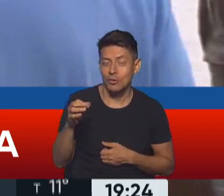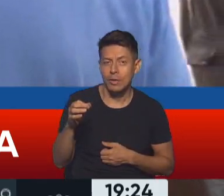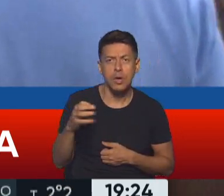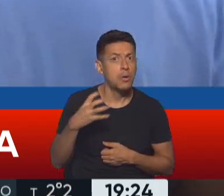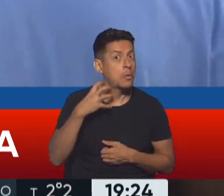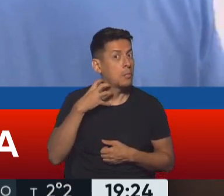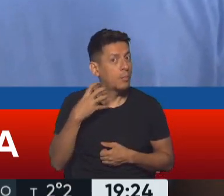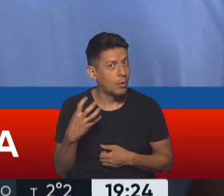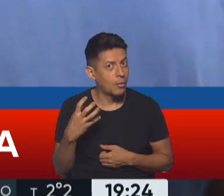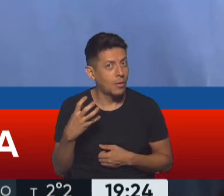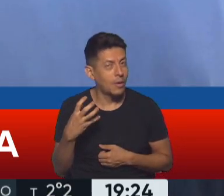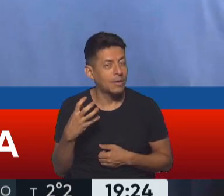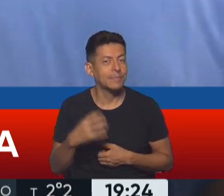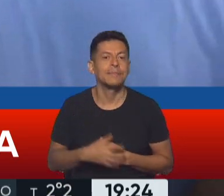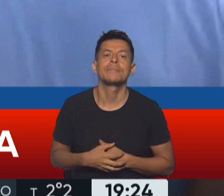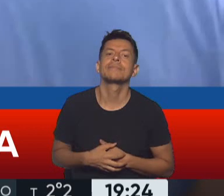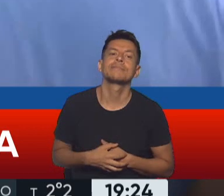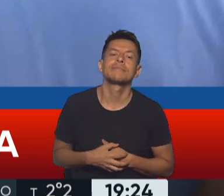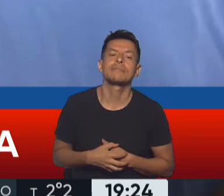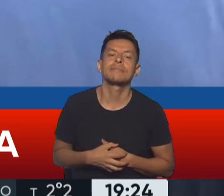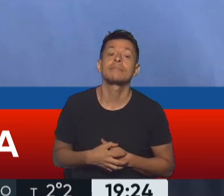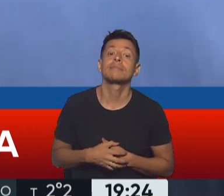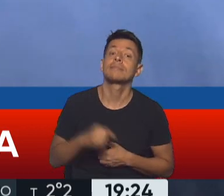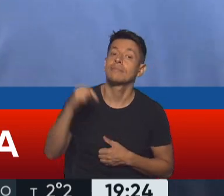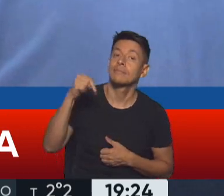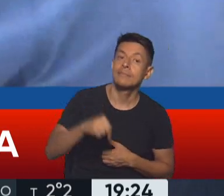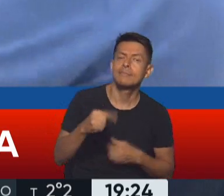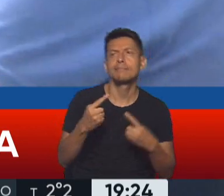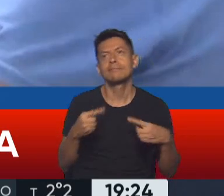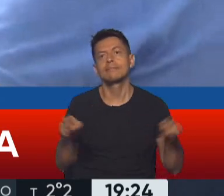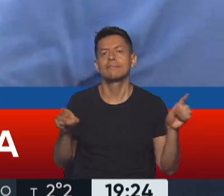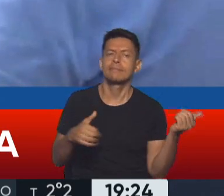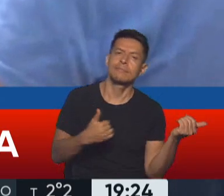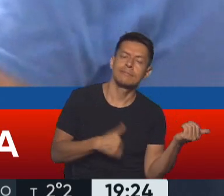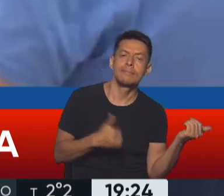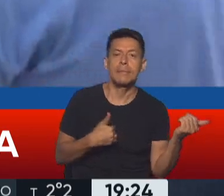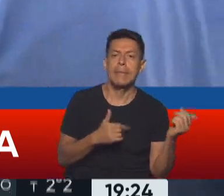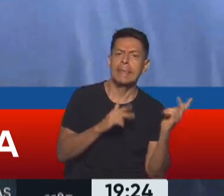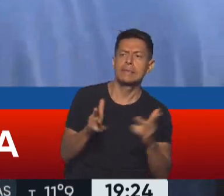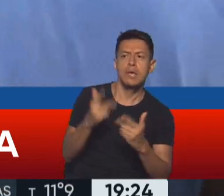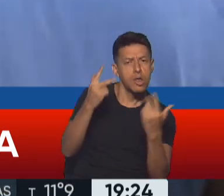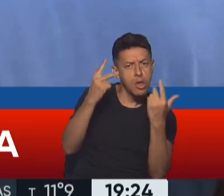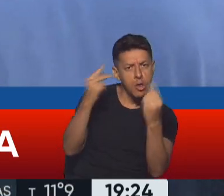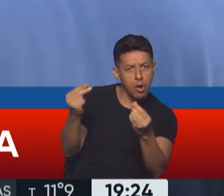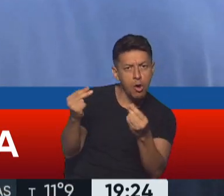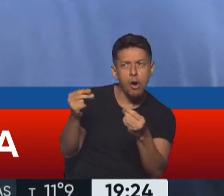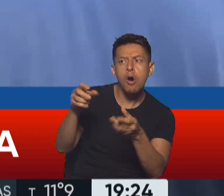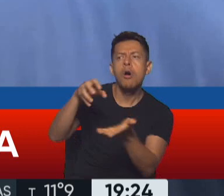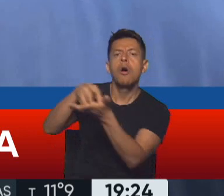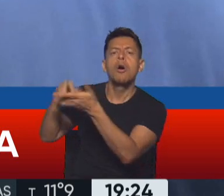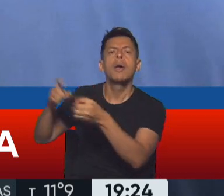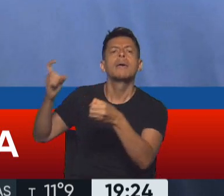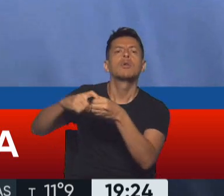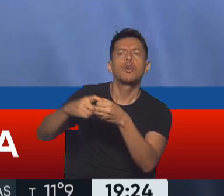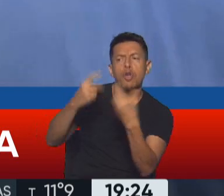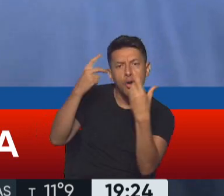Bronca y Miguel Ay aquí para que decirle no a las petroleras, el mar